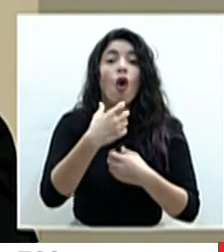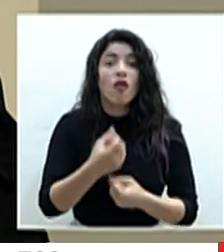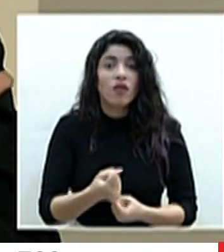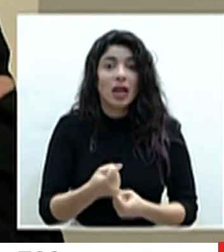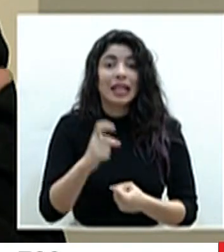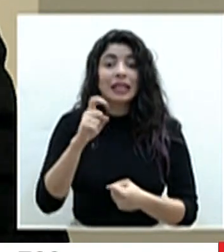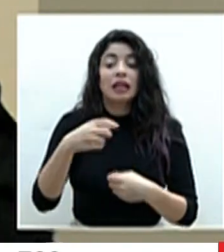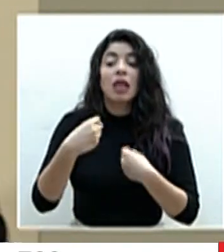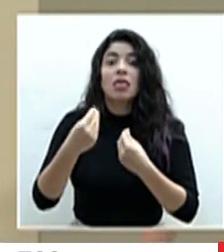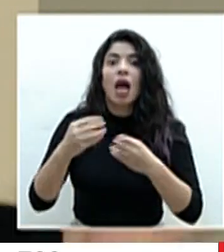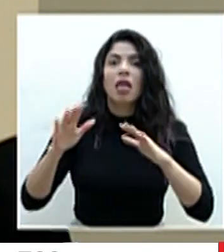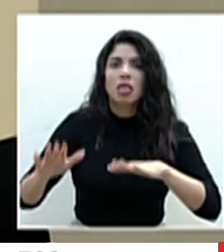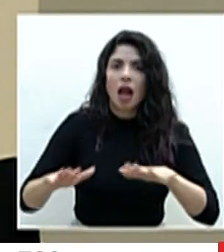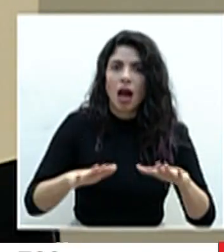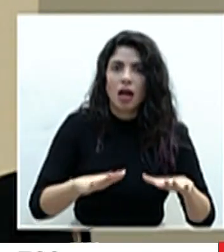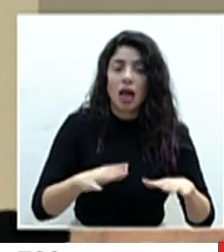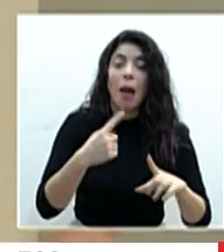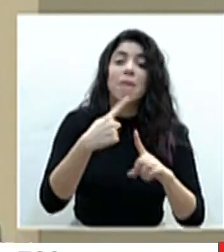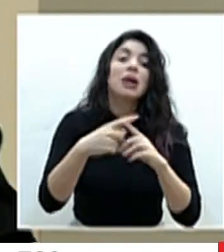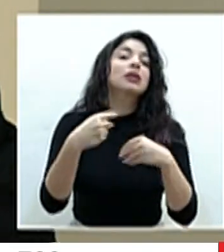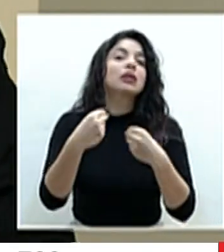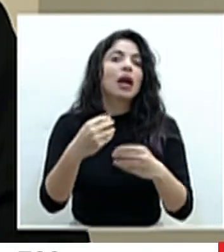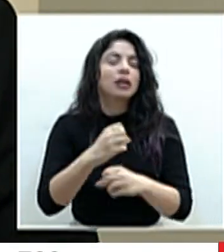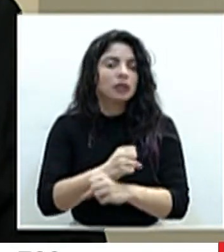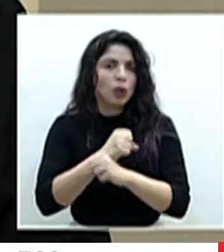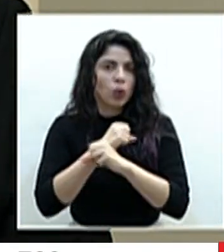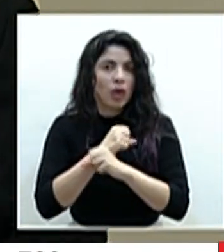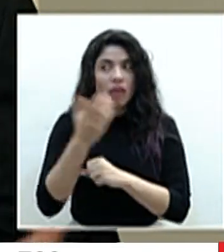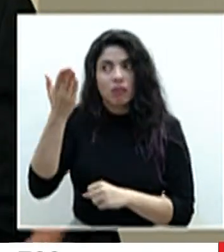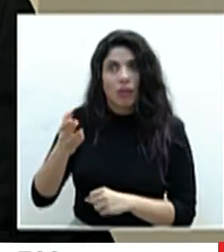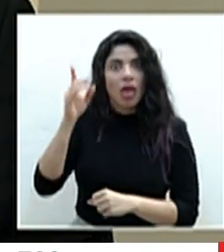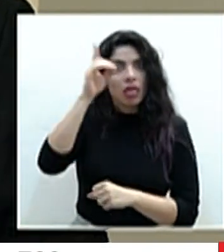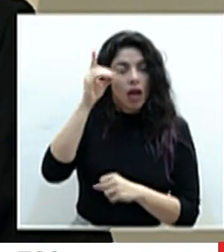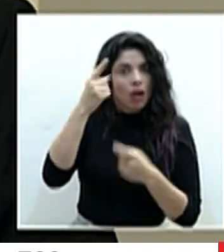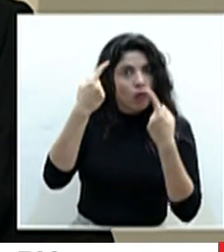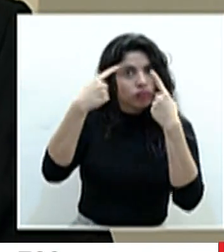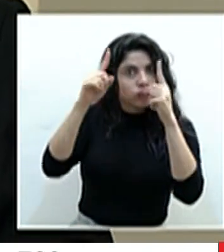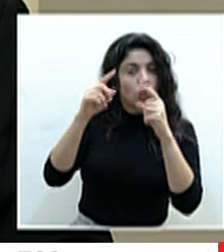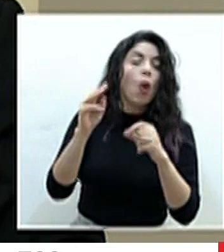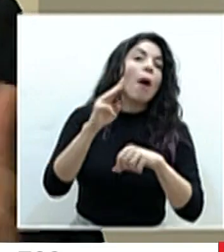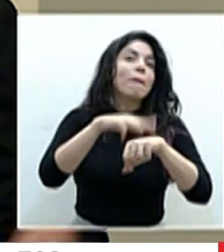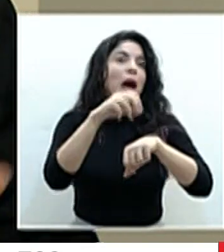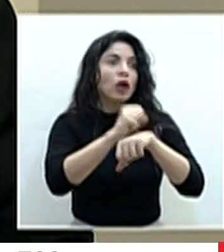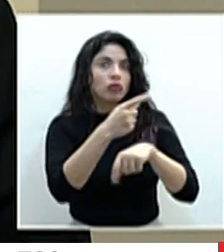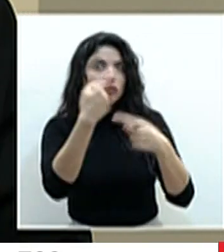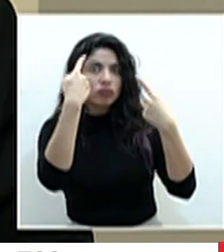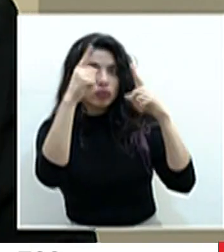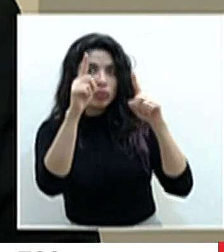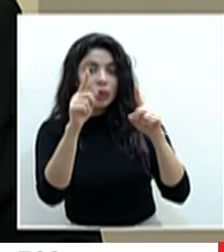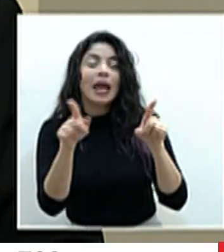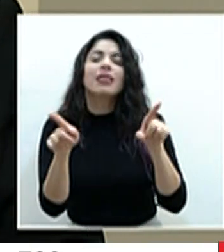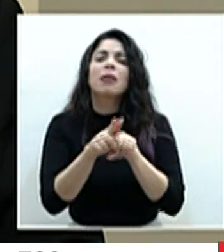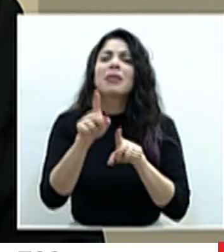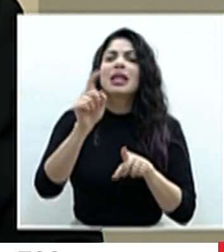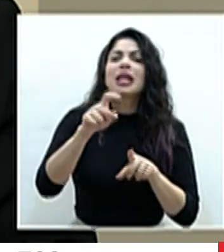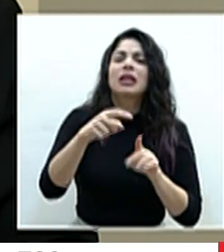tranquilidad y seguridad, como bien lo hace don Daniel o don Michael, y también